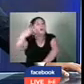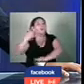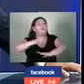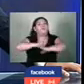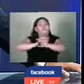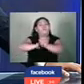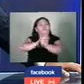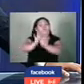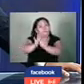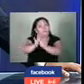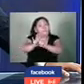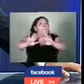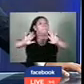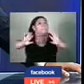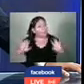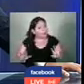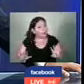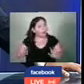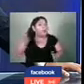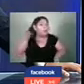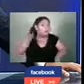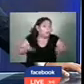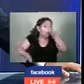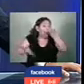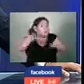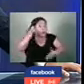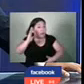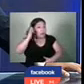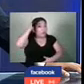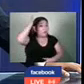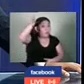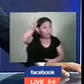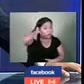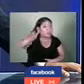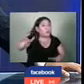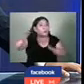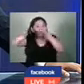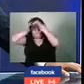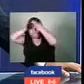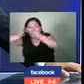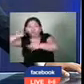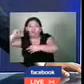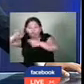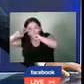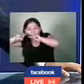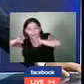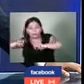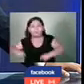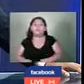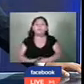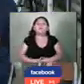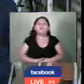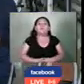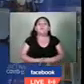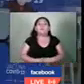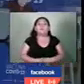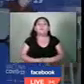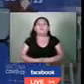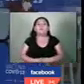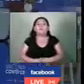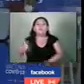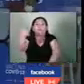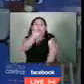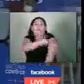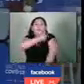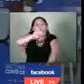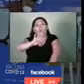COVID-19. Aunque no se descarta dicha medida, si así lo determinan los estudios científicos. Veamos. La aplicación